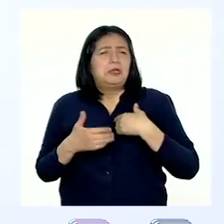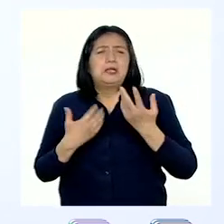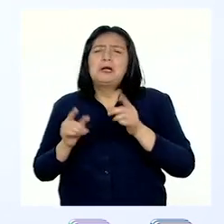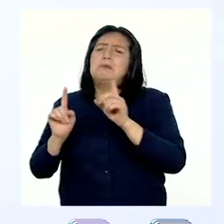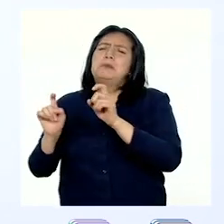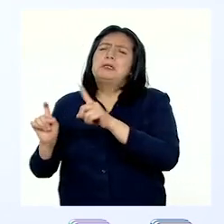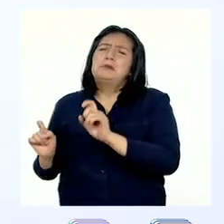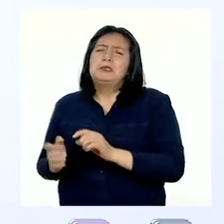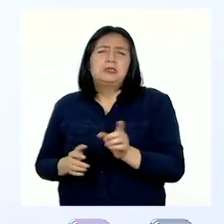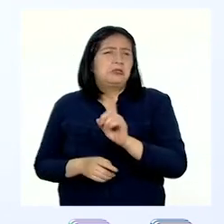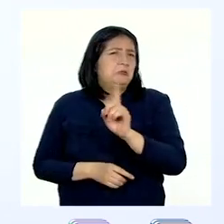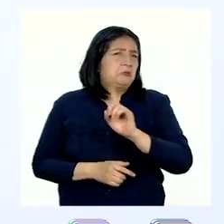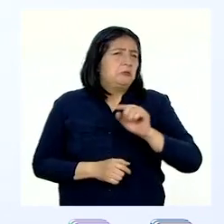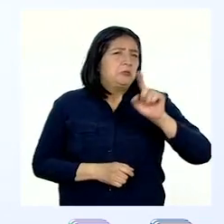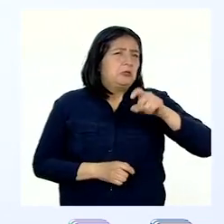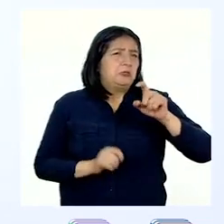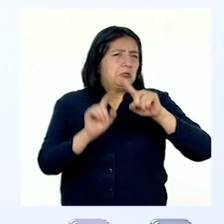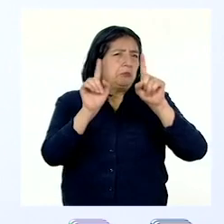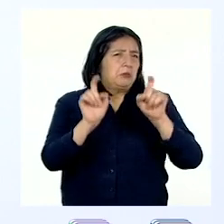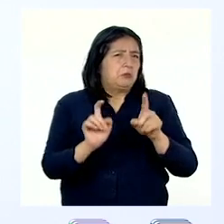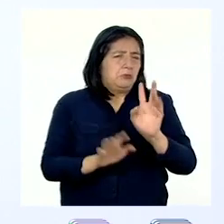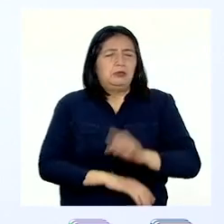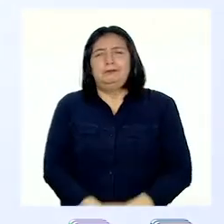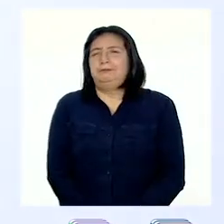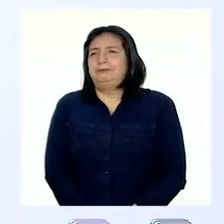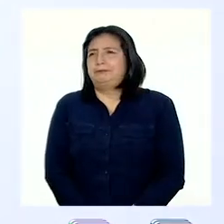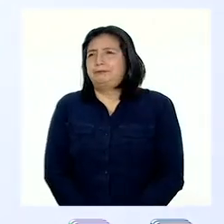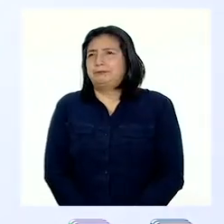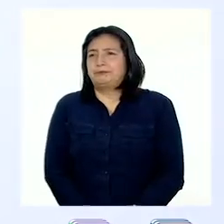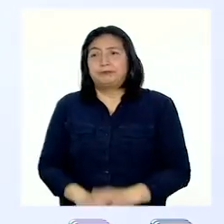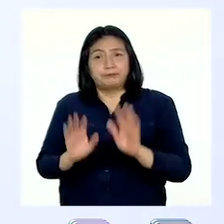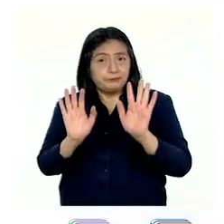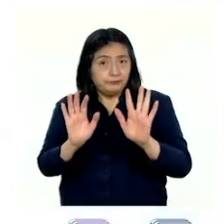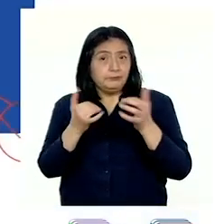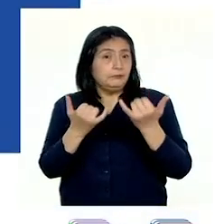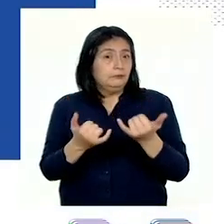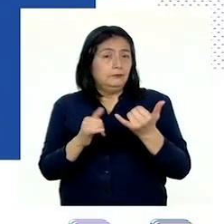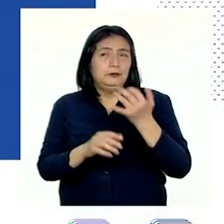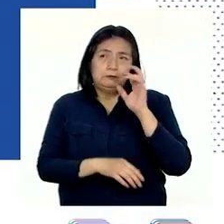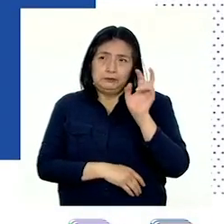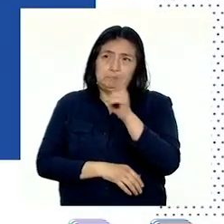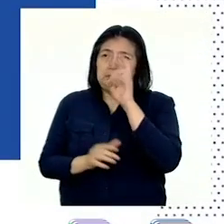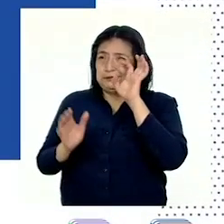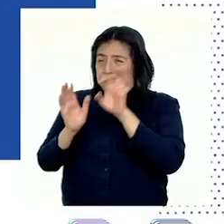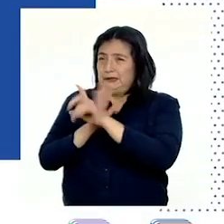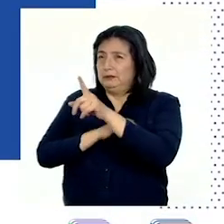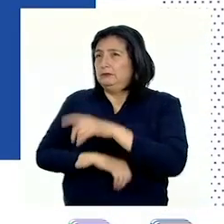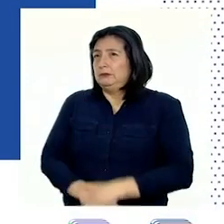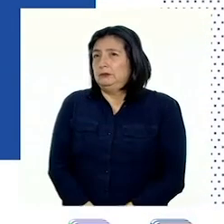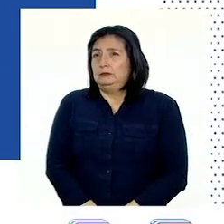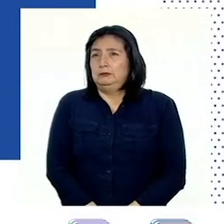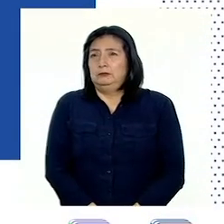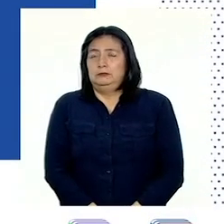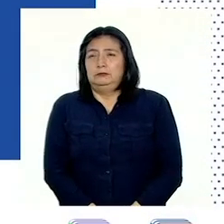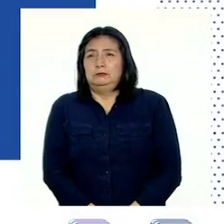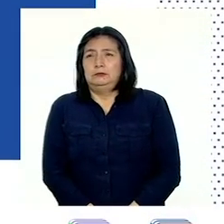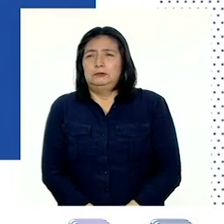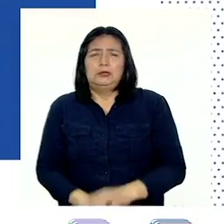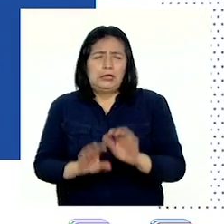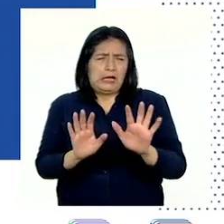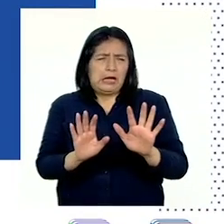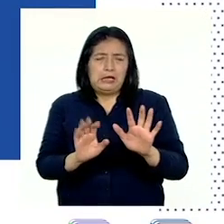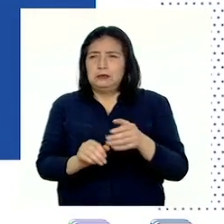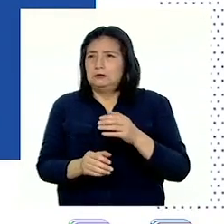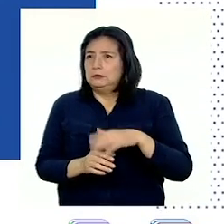para preguntar sin necesidad de los signos de interrogación. Por ahora, veamos un ejemplo. Algo